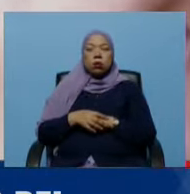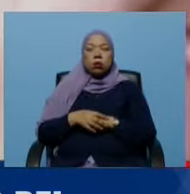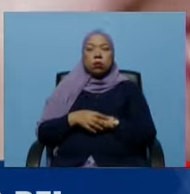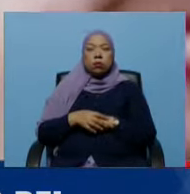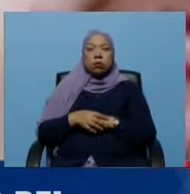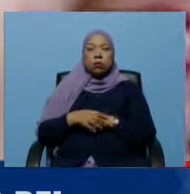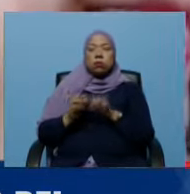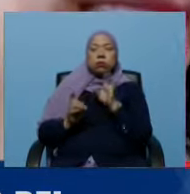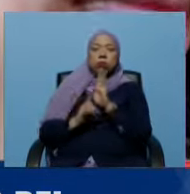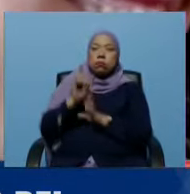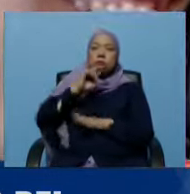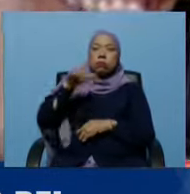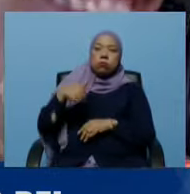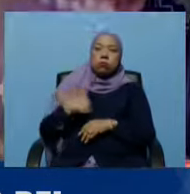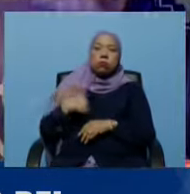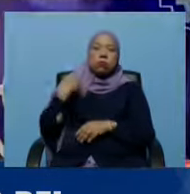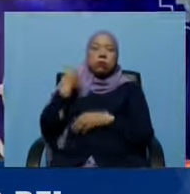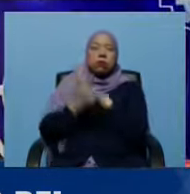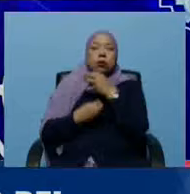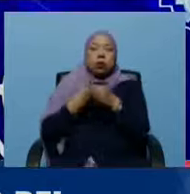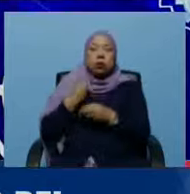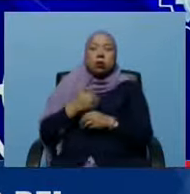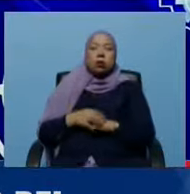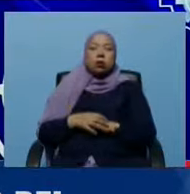su desarrollo minero.